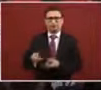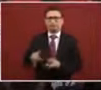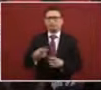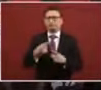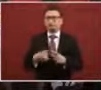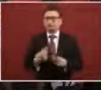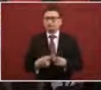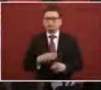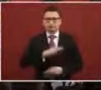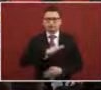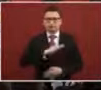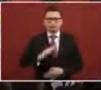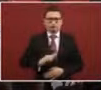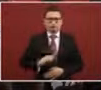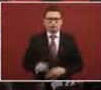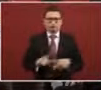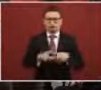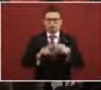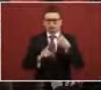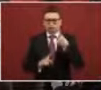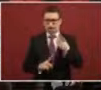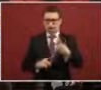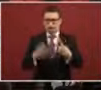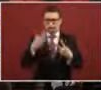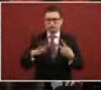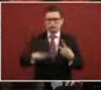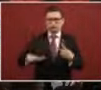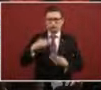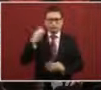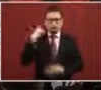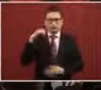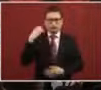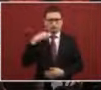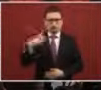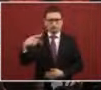municipios pobres de Oaxaca,